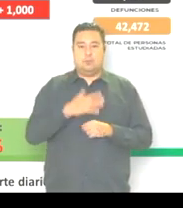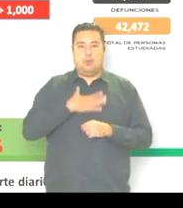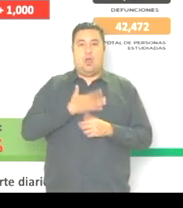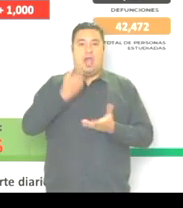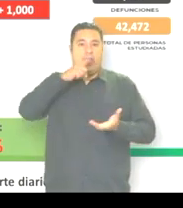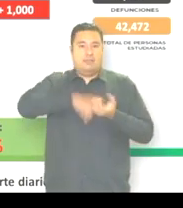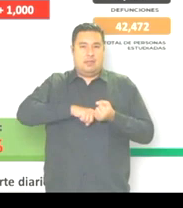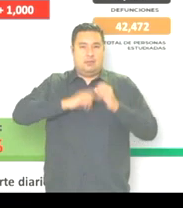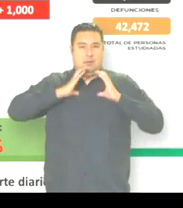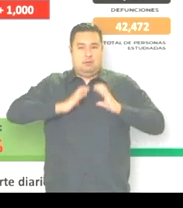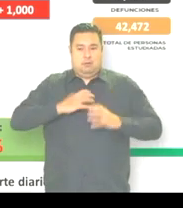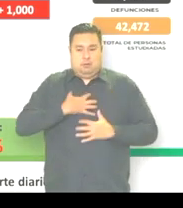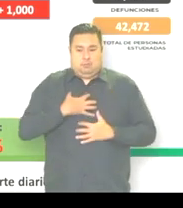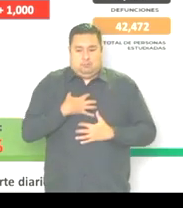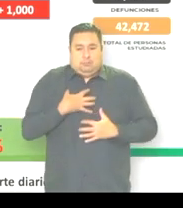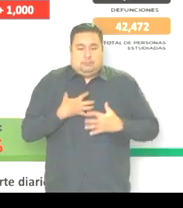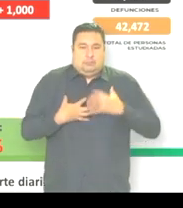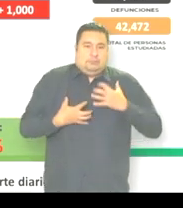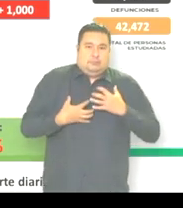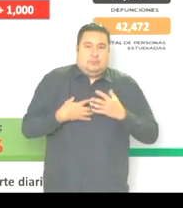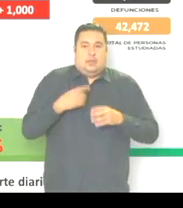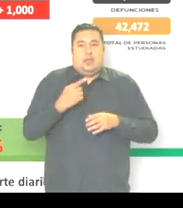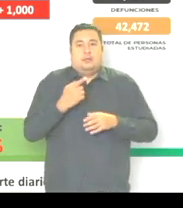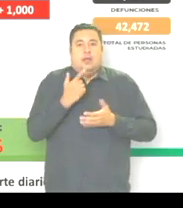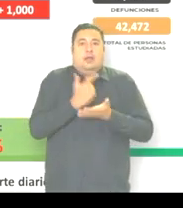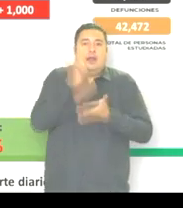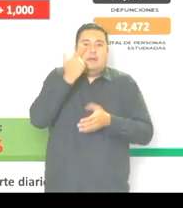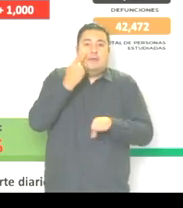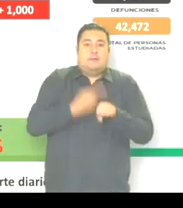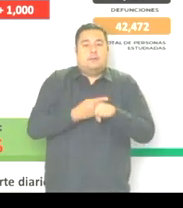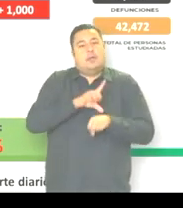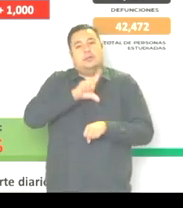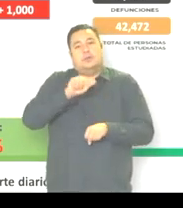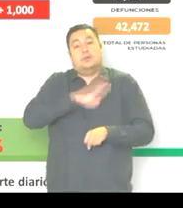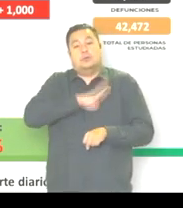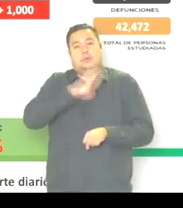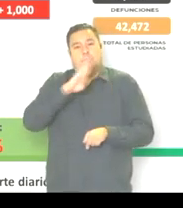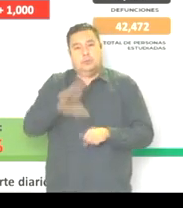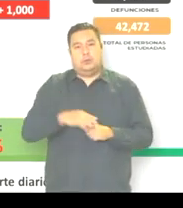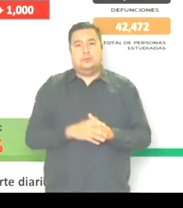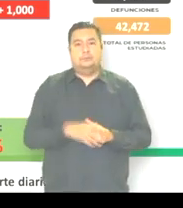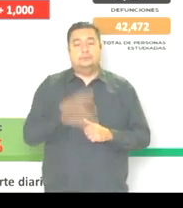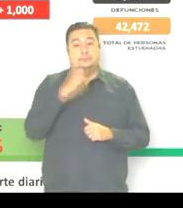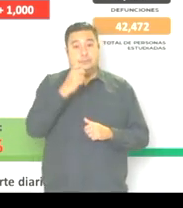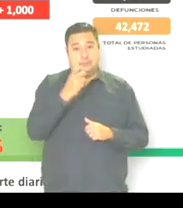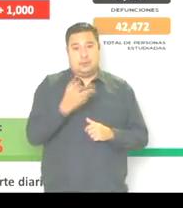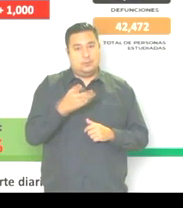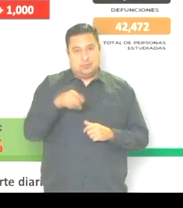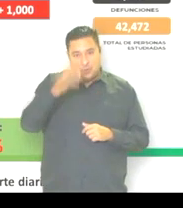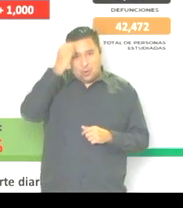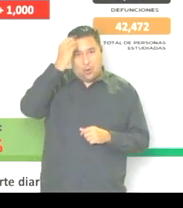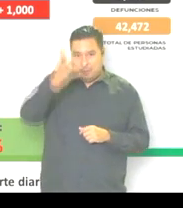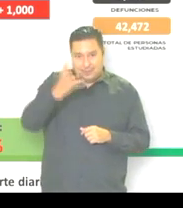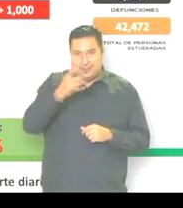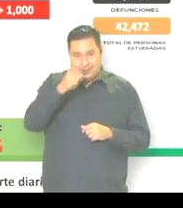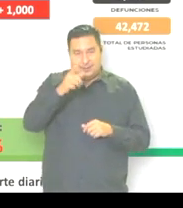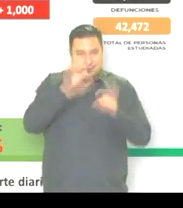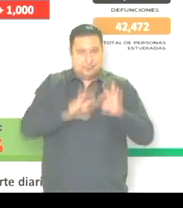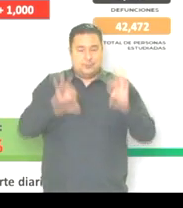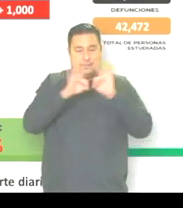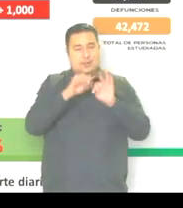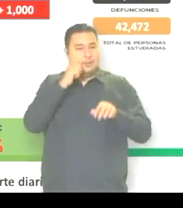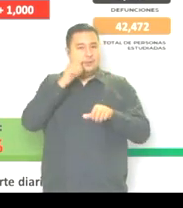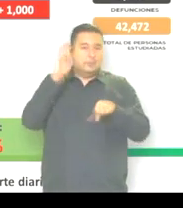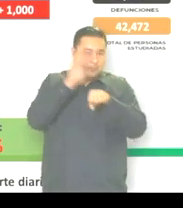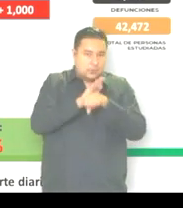proceso inflamatorio que lleva a enfermedad grave y eventualmente a la muerte. Así es que no olvidemos esto, tenemos que seguir protegidos.